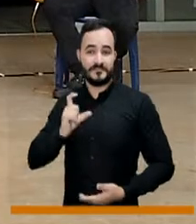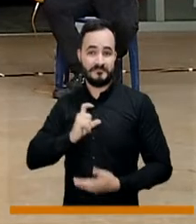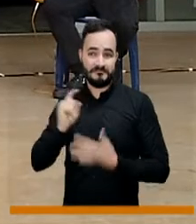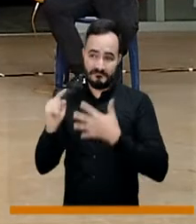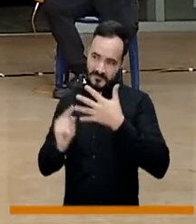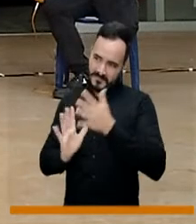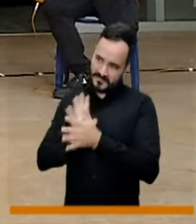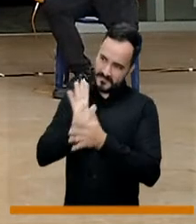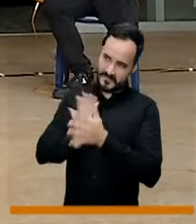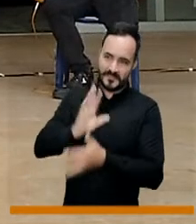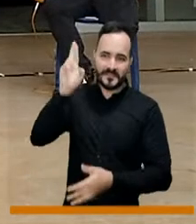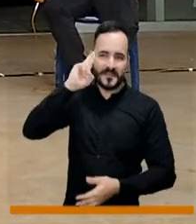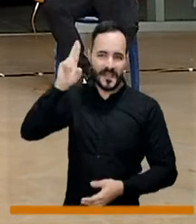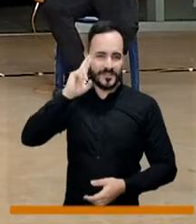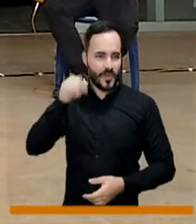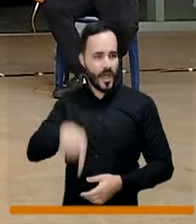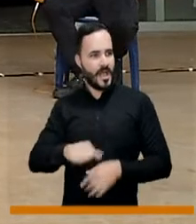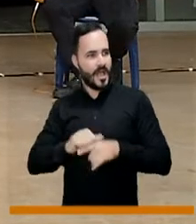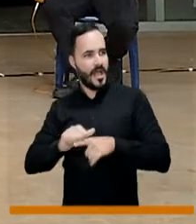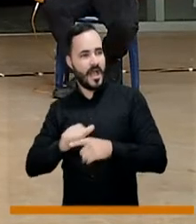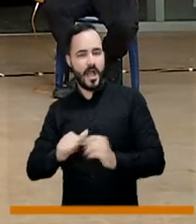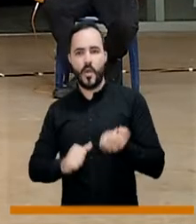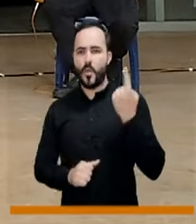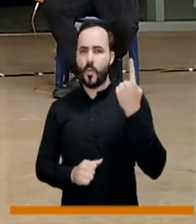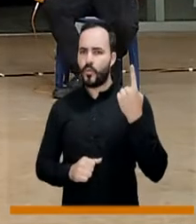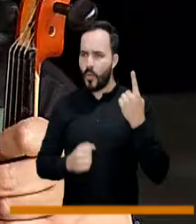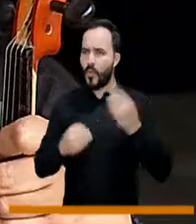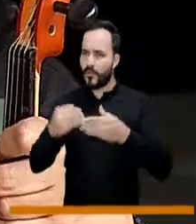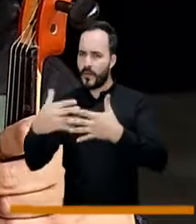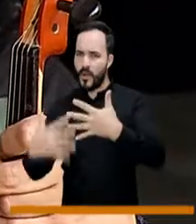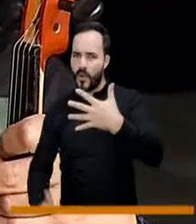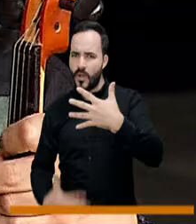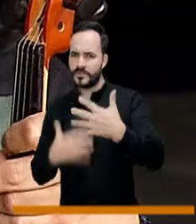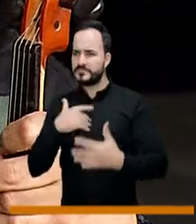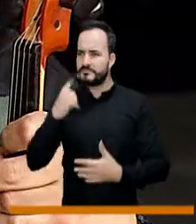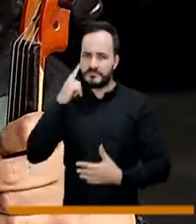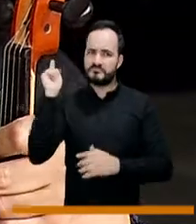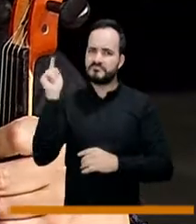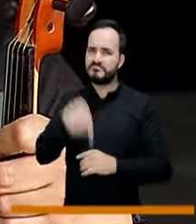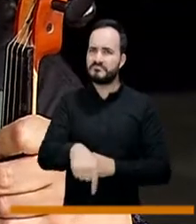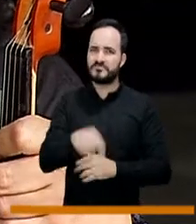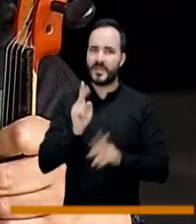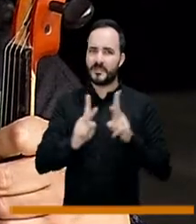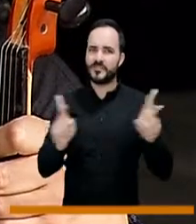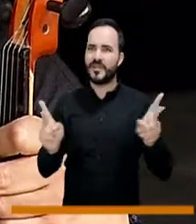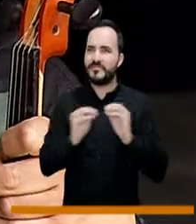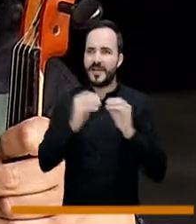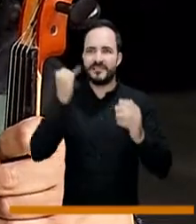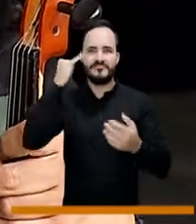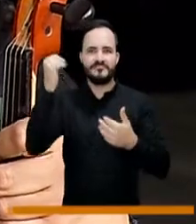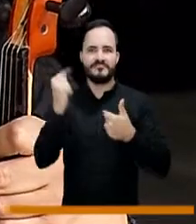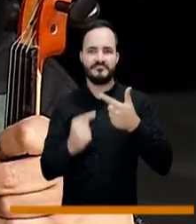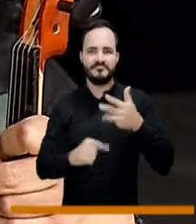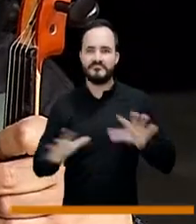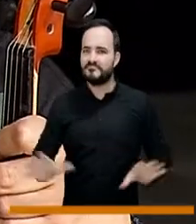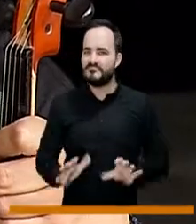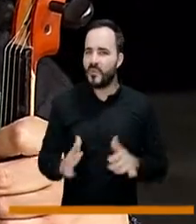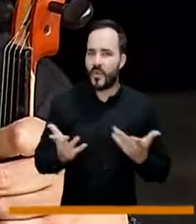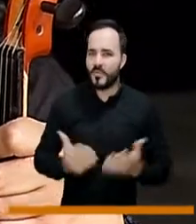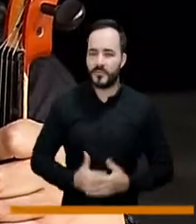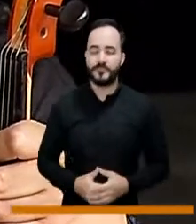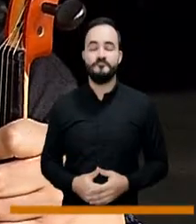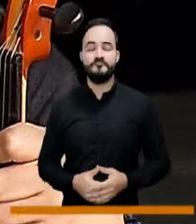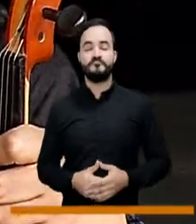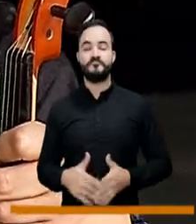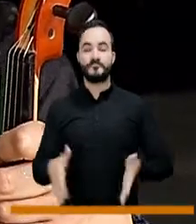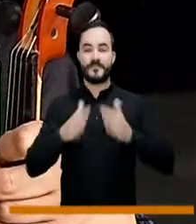como Cantares de Antioquia, hemos utilizado diferentes espacios de la Fundación EPM, no solamente aquí en Casa de la Música,